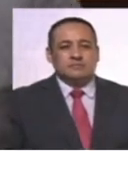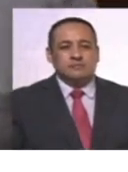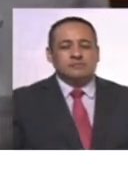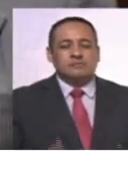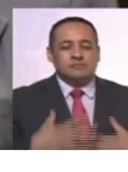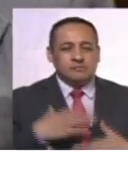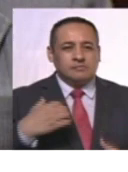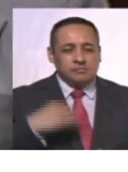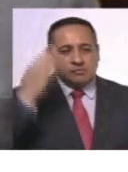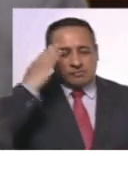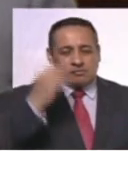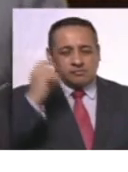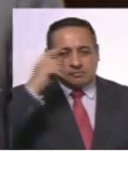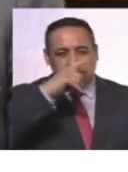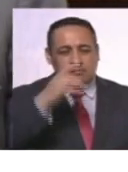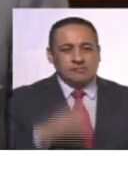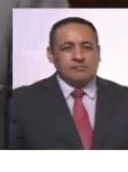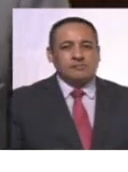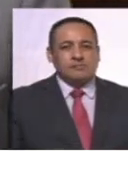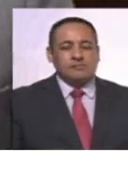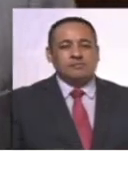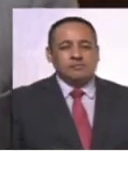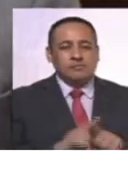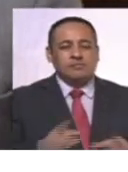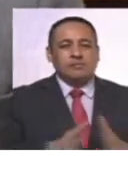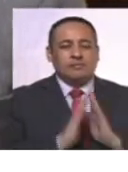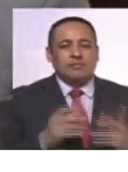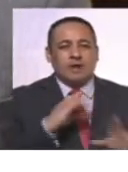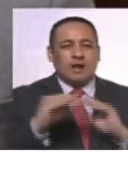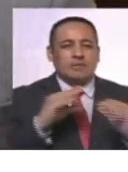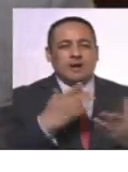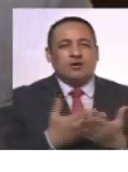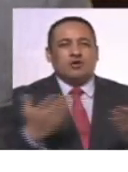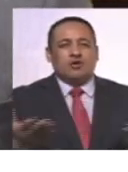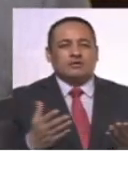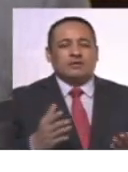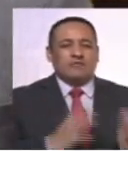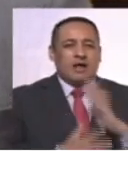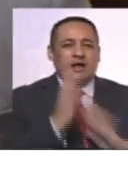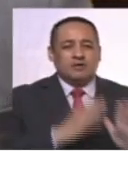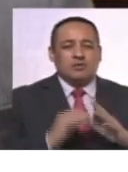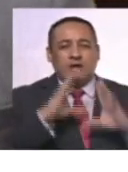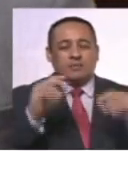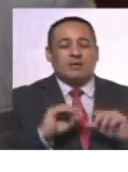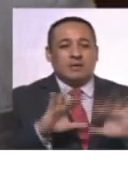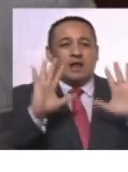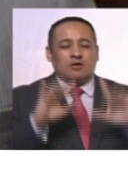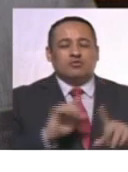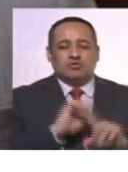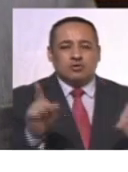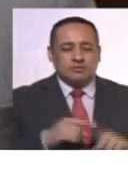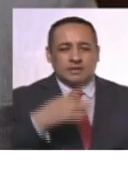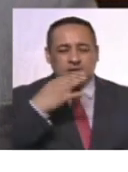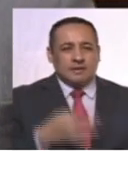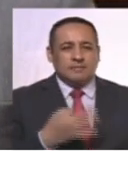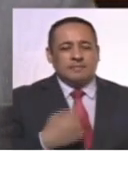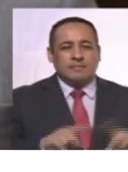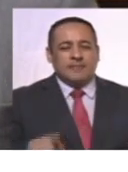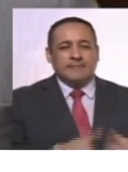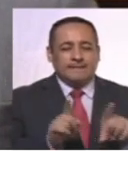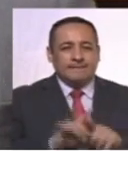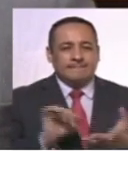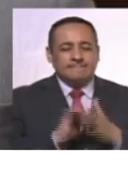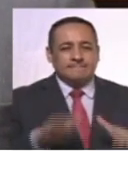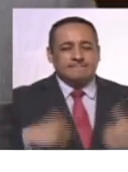yo sé que es complicado, ¿no? No vamos a pedir acá peras al olmo, la ministra no va a traernos milagros, es verdad, pero sí puede